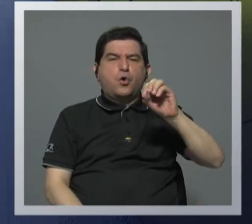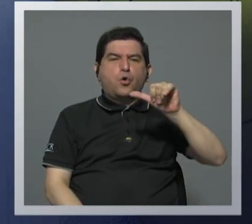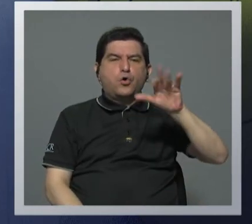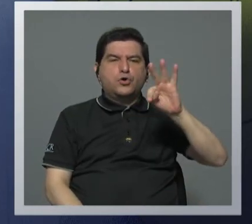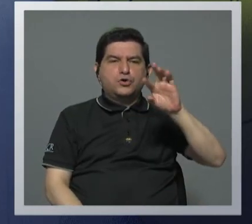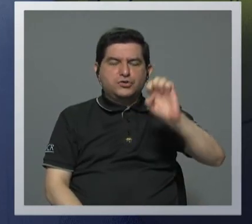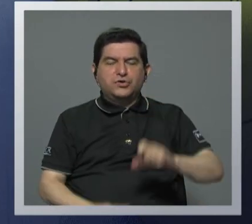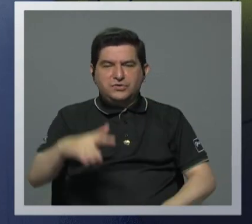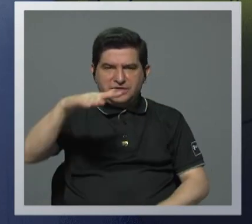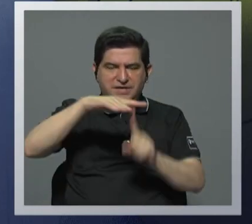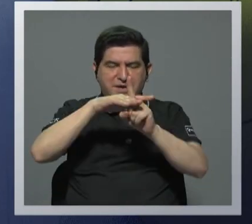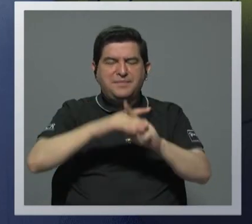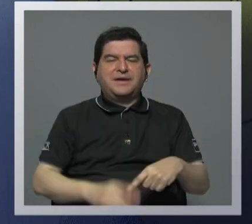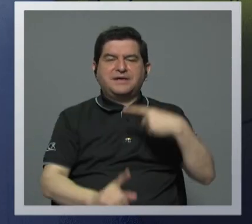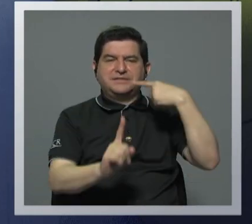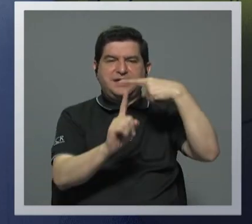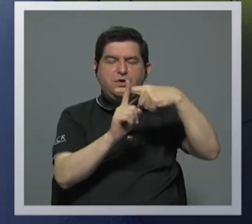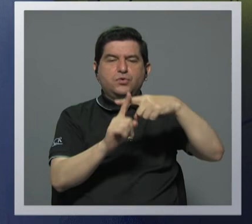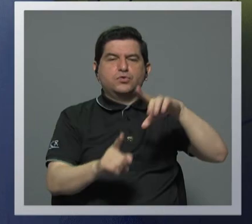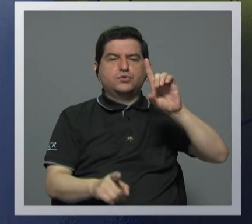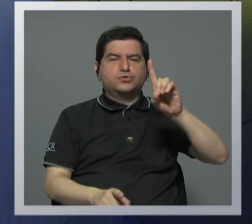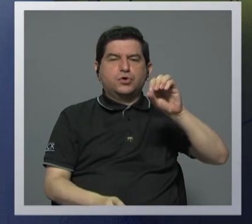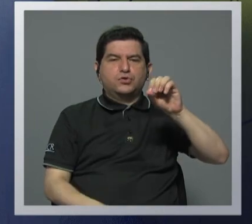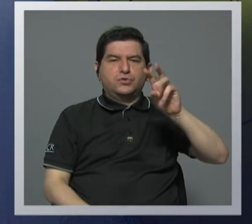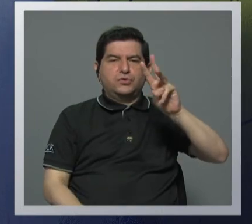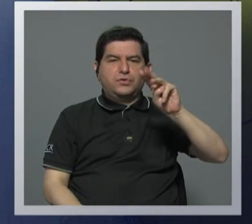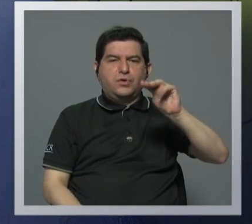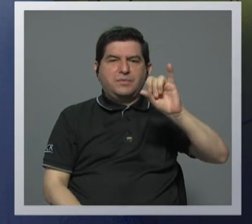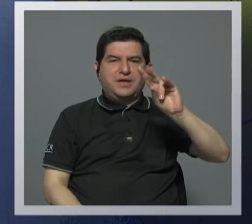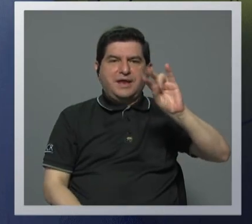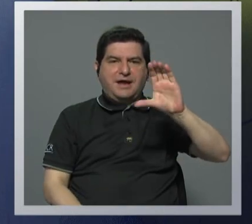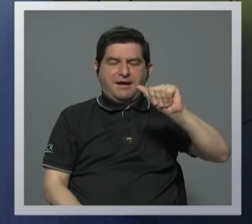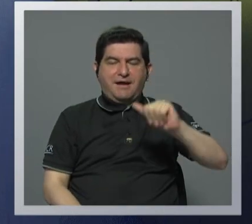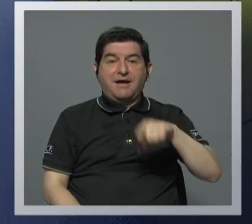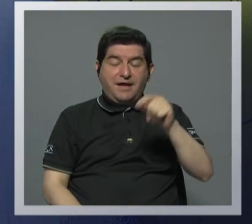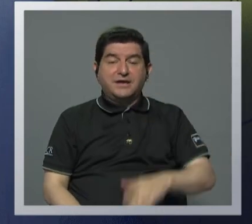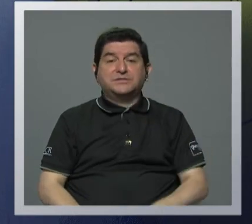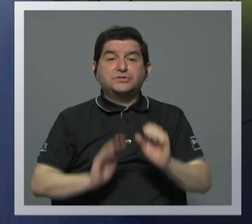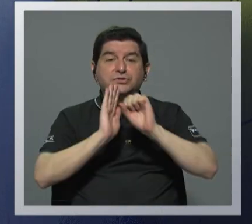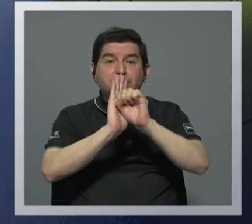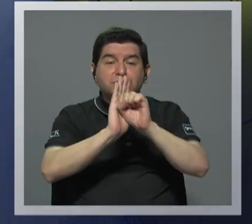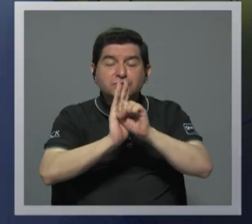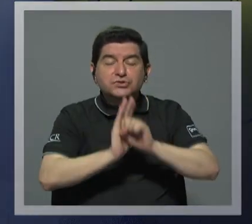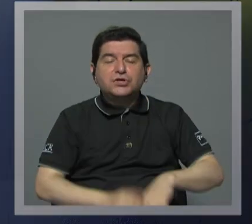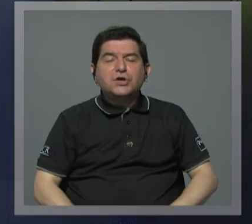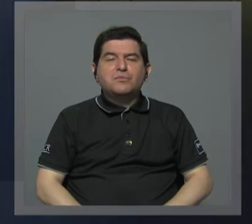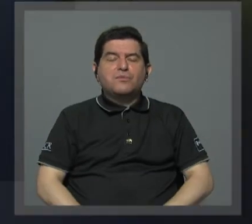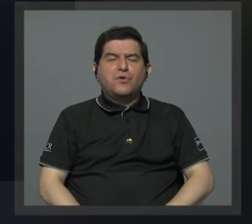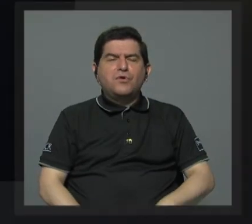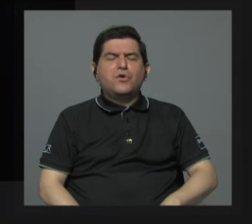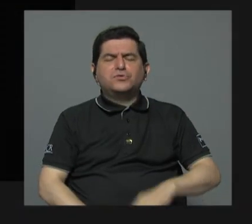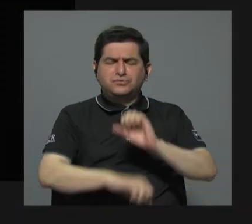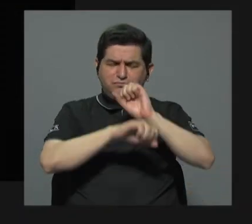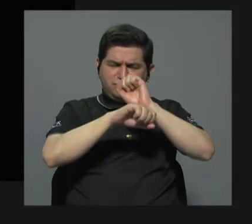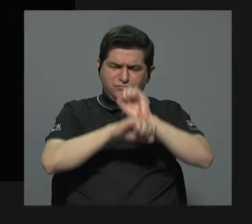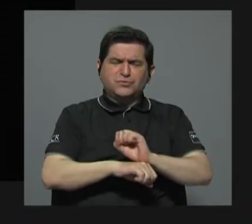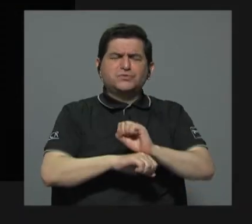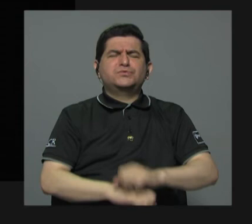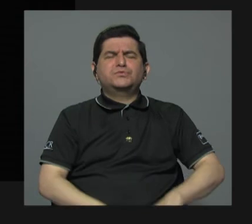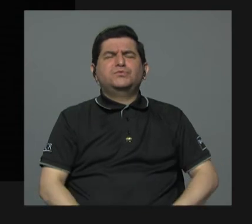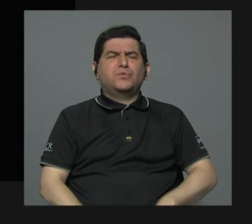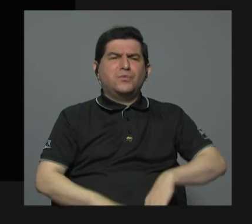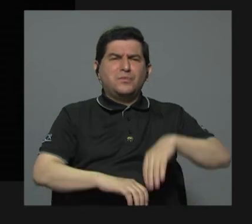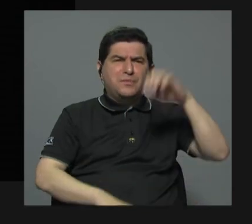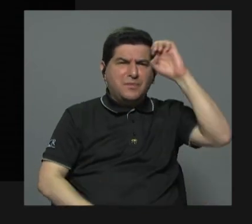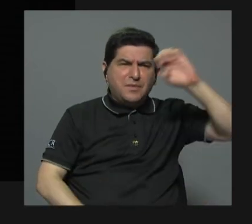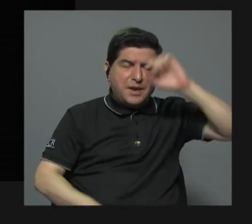cruz dominica. Y bueno, estos son elementos heráldicos europeos típicos, pero adaptados a la iconografía